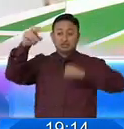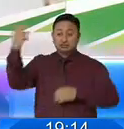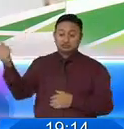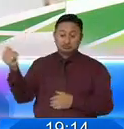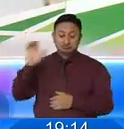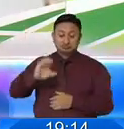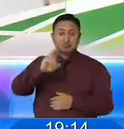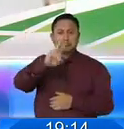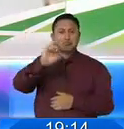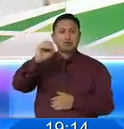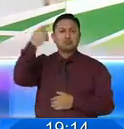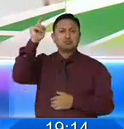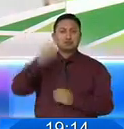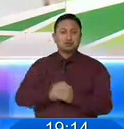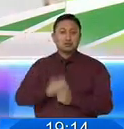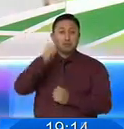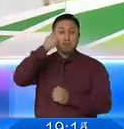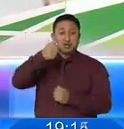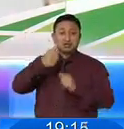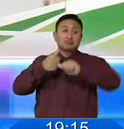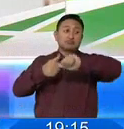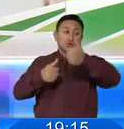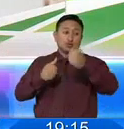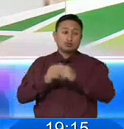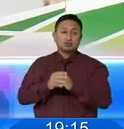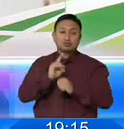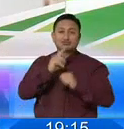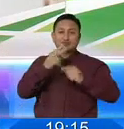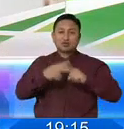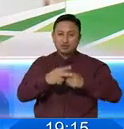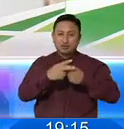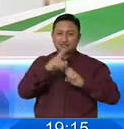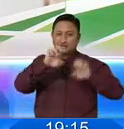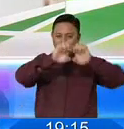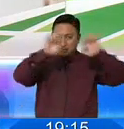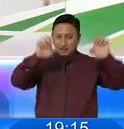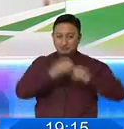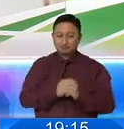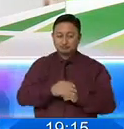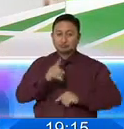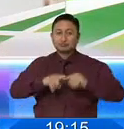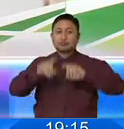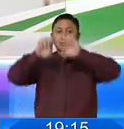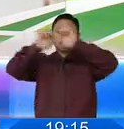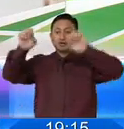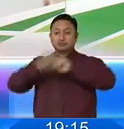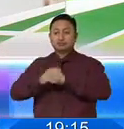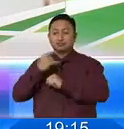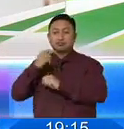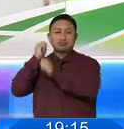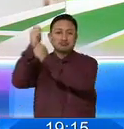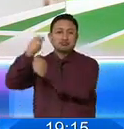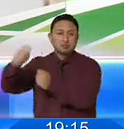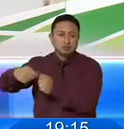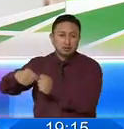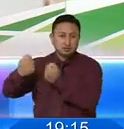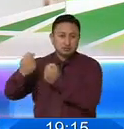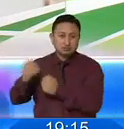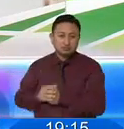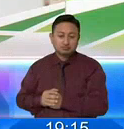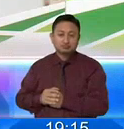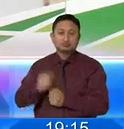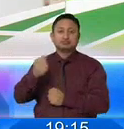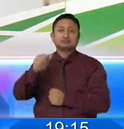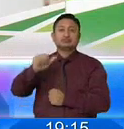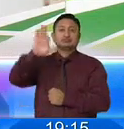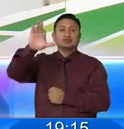mañana estaremos en otros eventos de colocación de primera piedra. Sé que empresas en el sector de acuacultura y pesca están invirtiendo, como en el caso de Santa